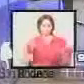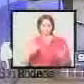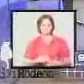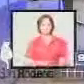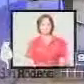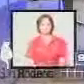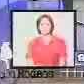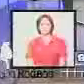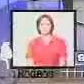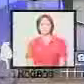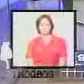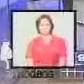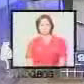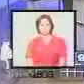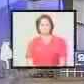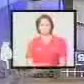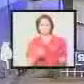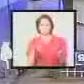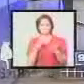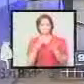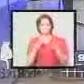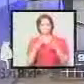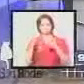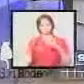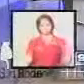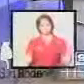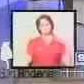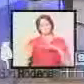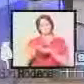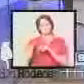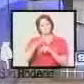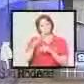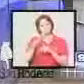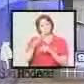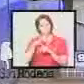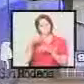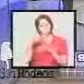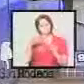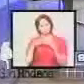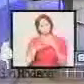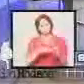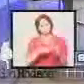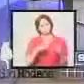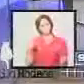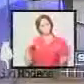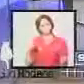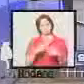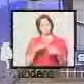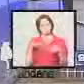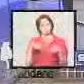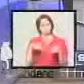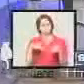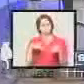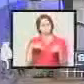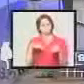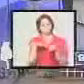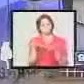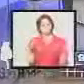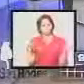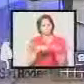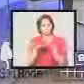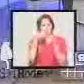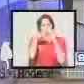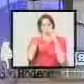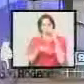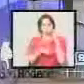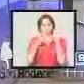Buenas. Yo quiero felicitar al Banco Popular y en especial a la agencia de Zarcero porque